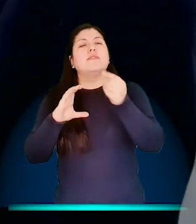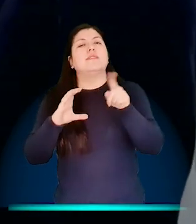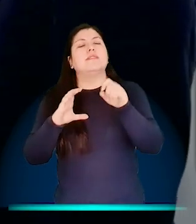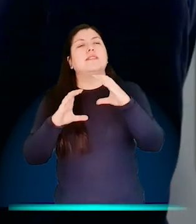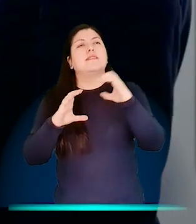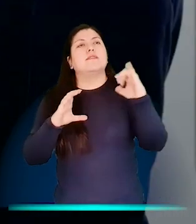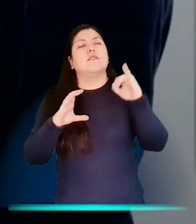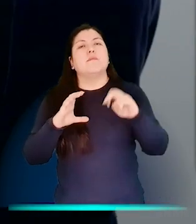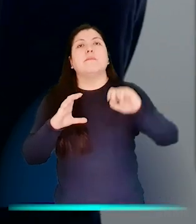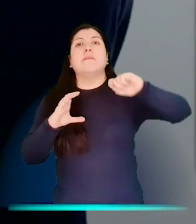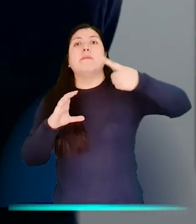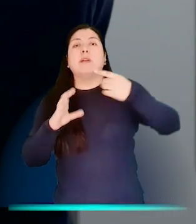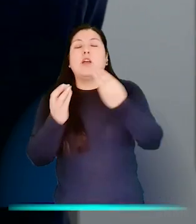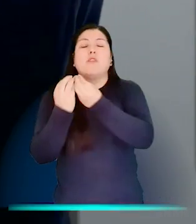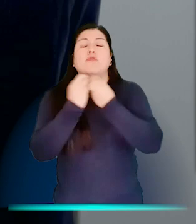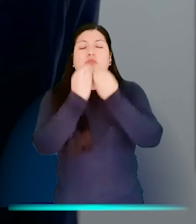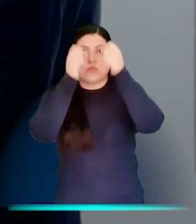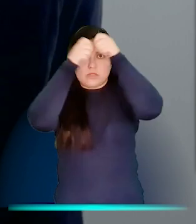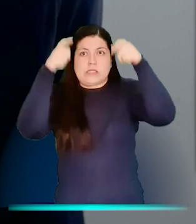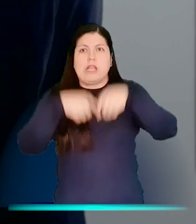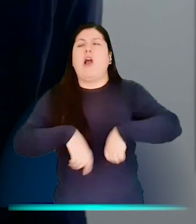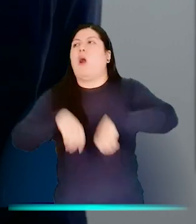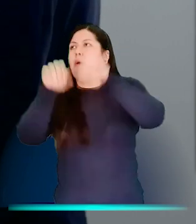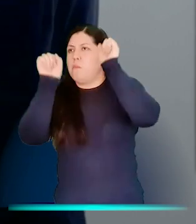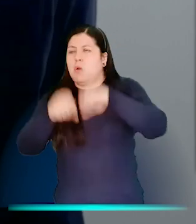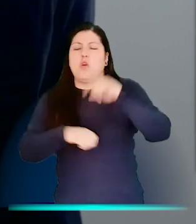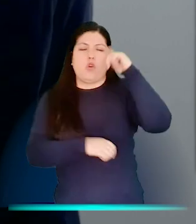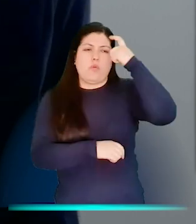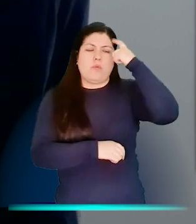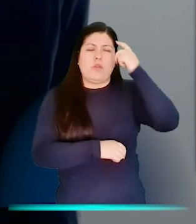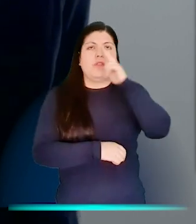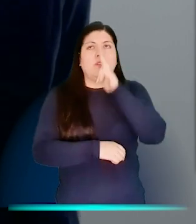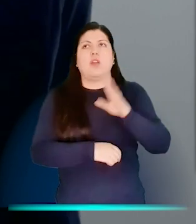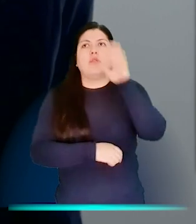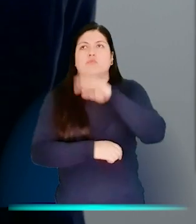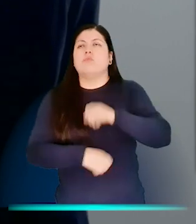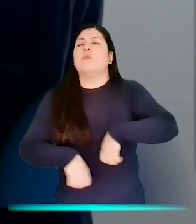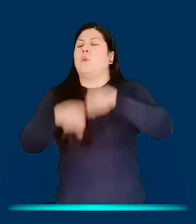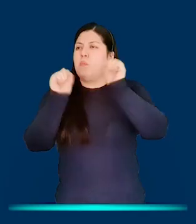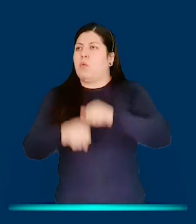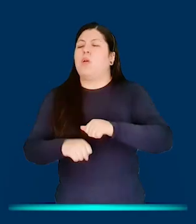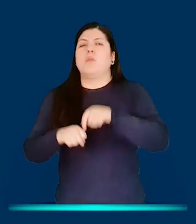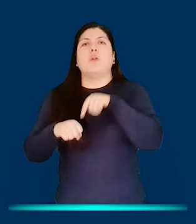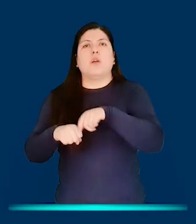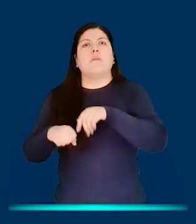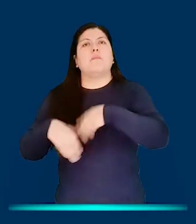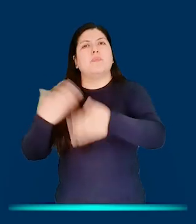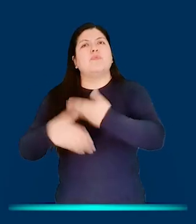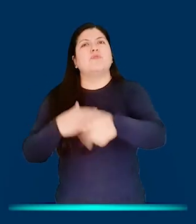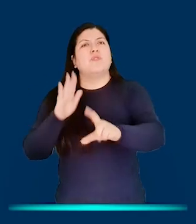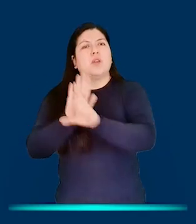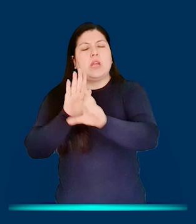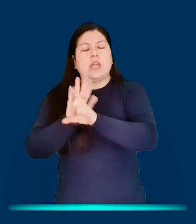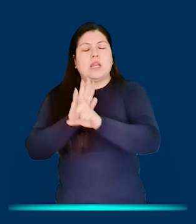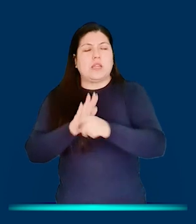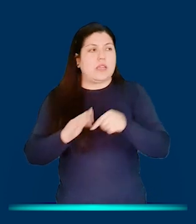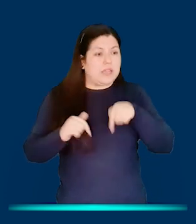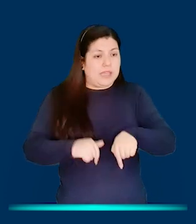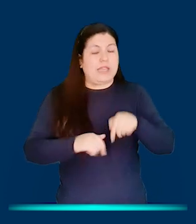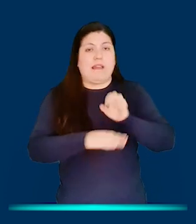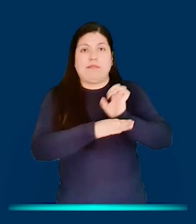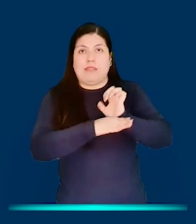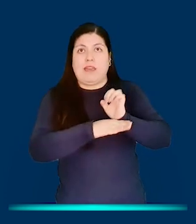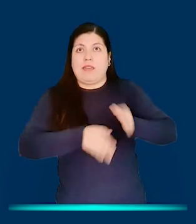se debatió y al final termina siendo la Corte Constitucional y la sección primera del Consejo de Estado la que les da vía libre, y el